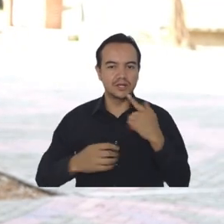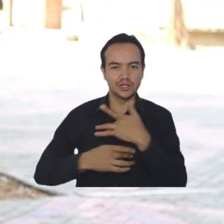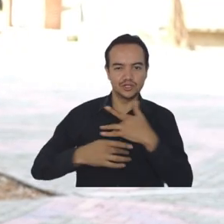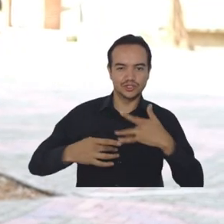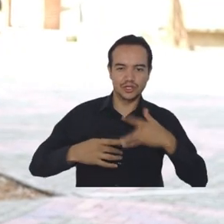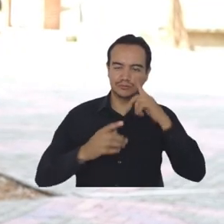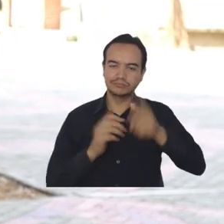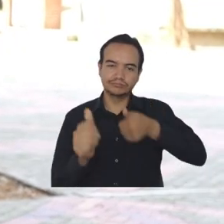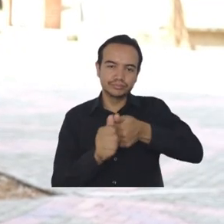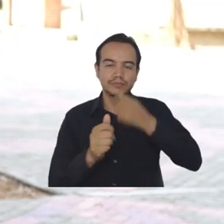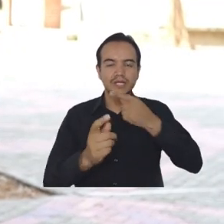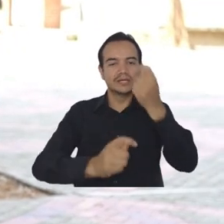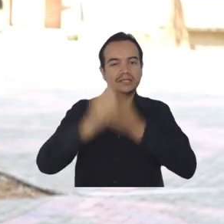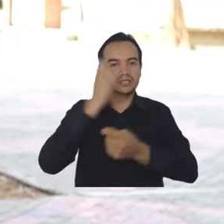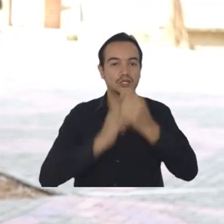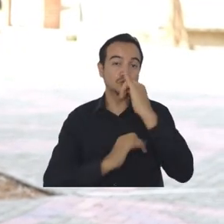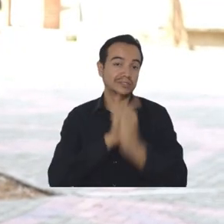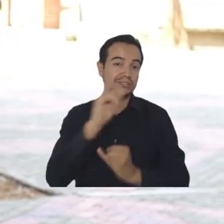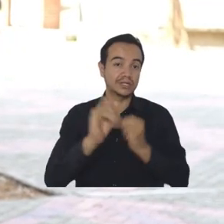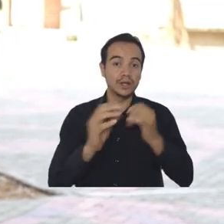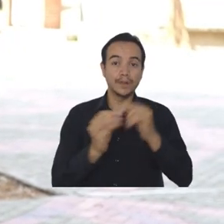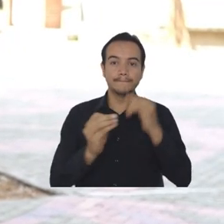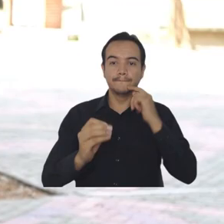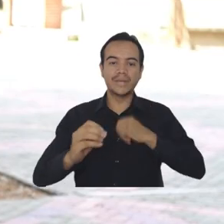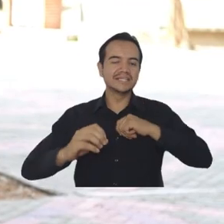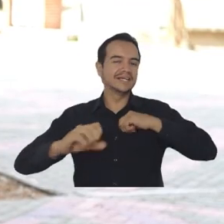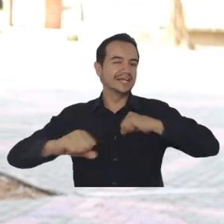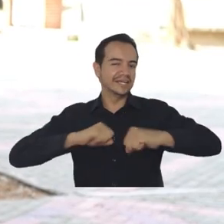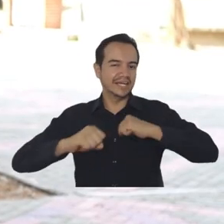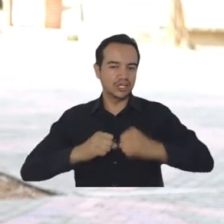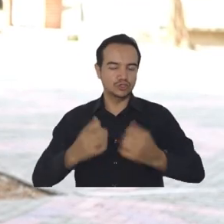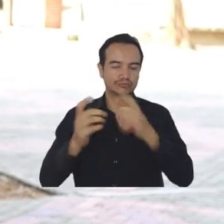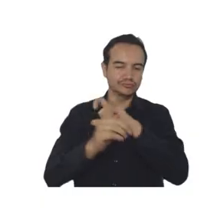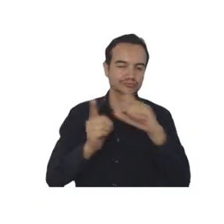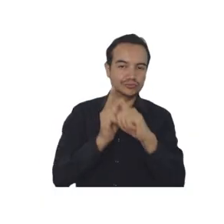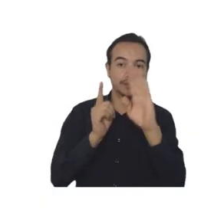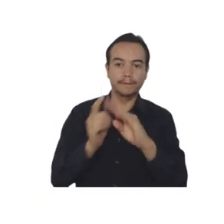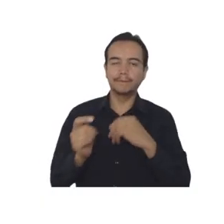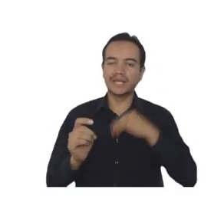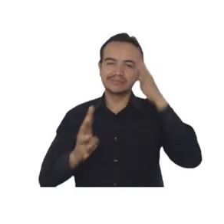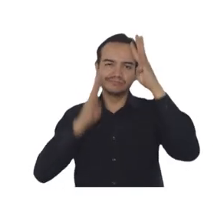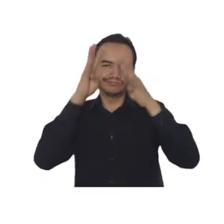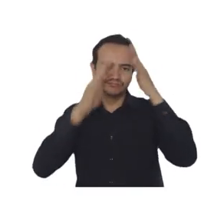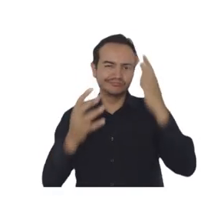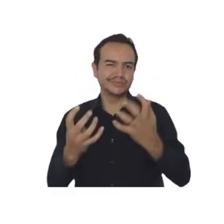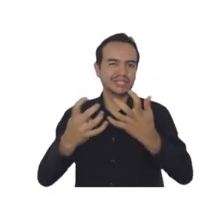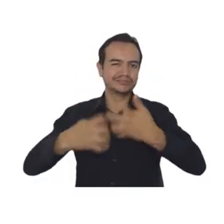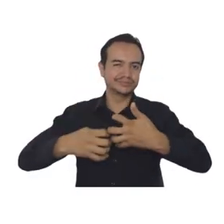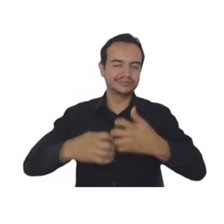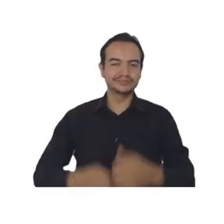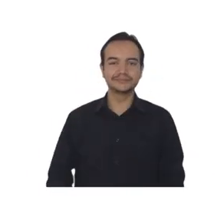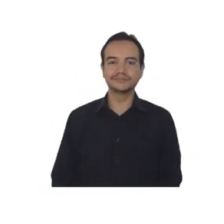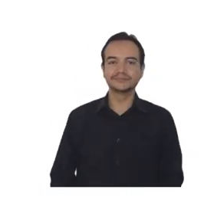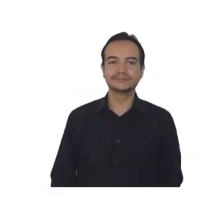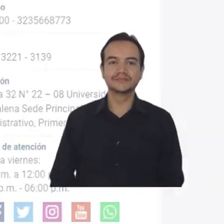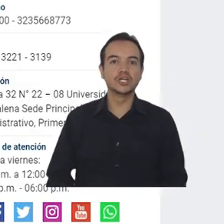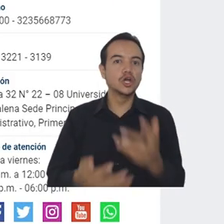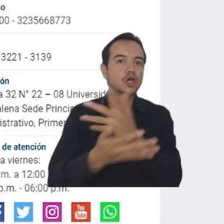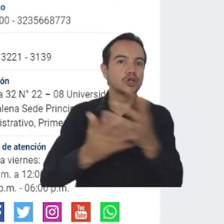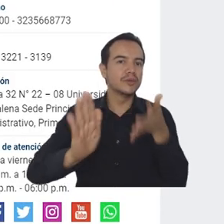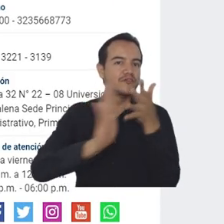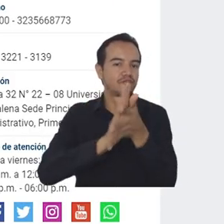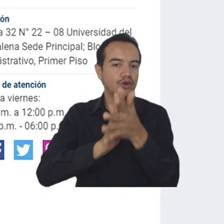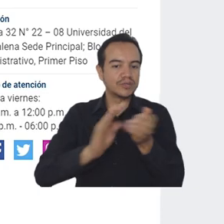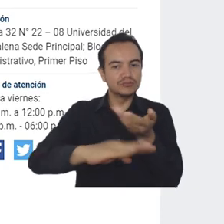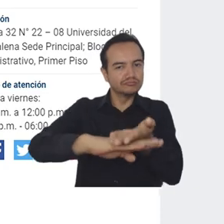economía, contaduría pública, negocios internacionales y gestión cultural e industrias creativas. Datos como los requisitos de inscripción,